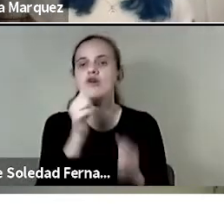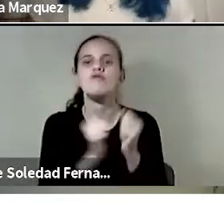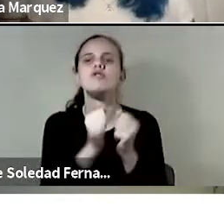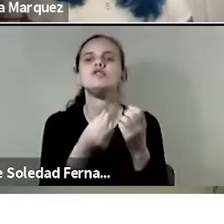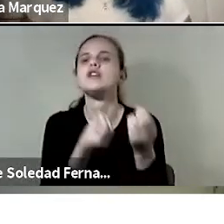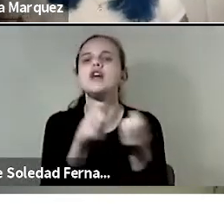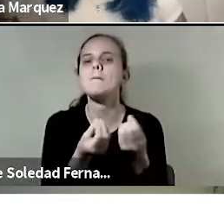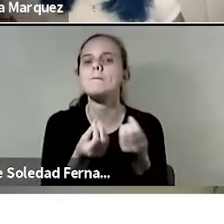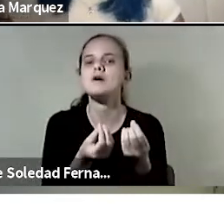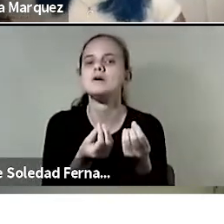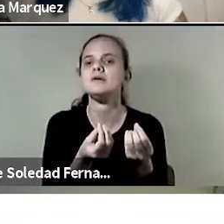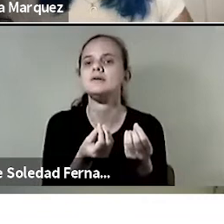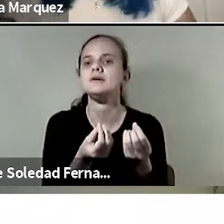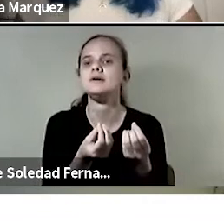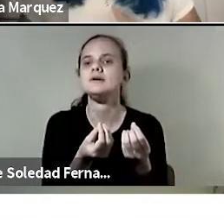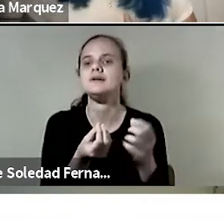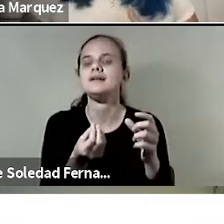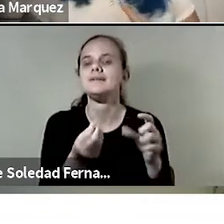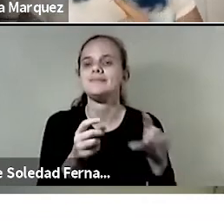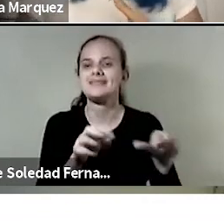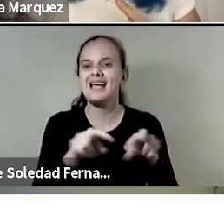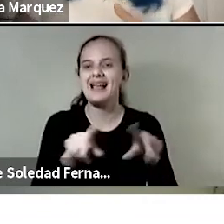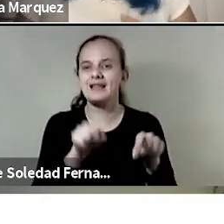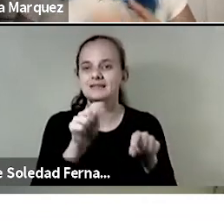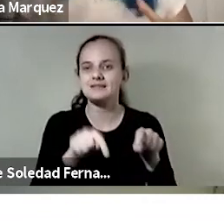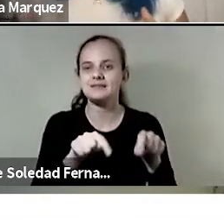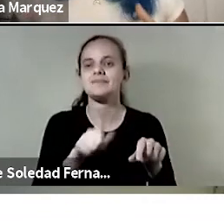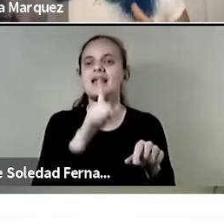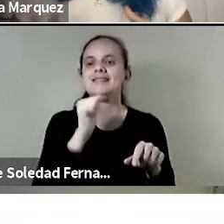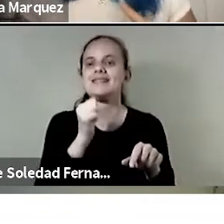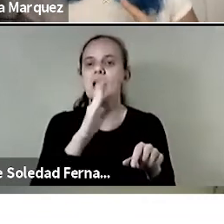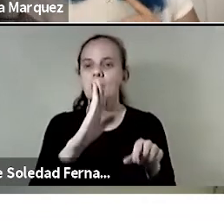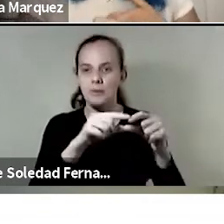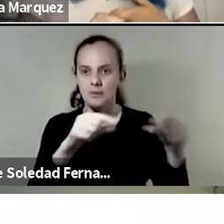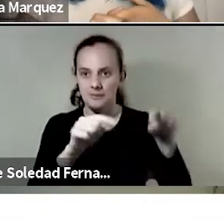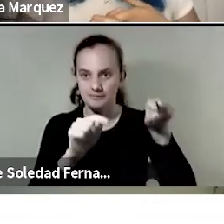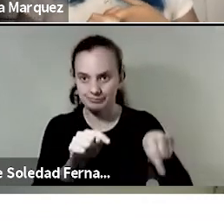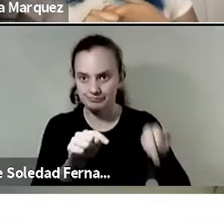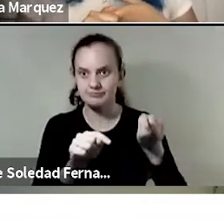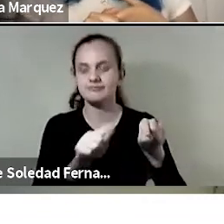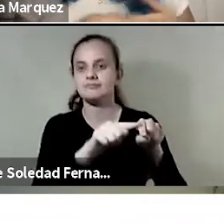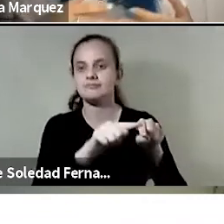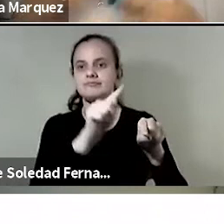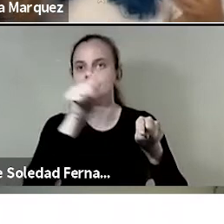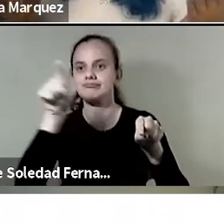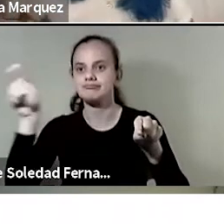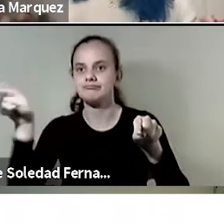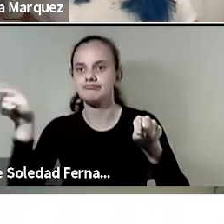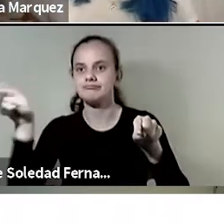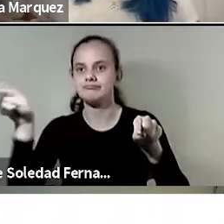con teclado, como para contarles, en general funciona, para darles un ejemplo, con las